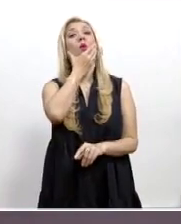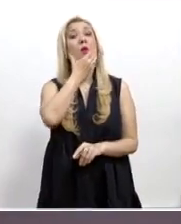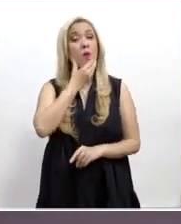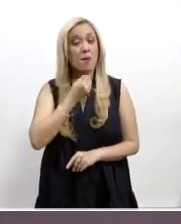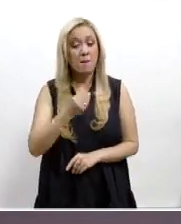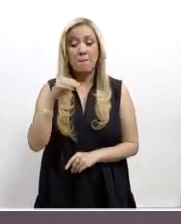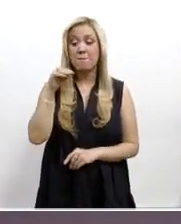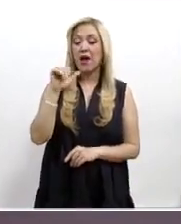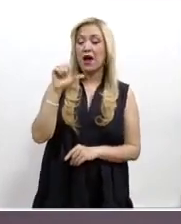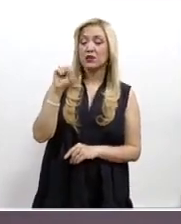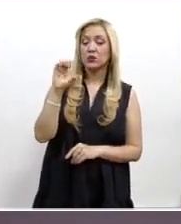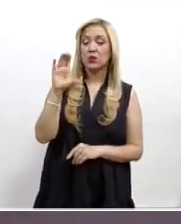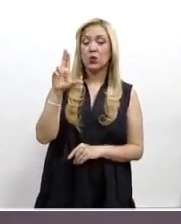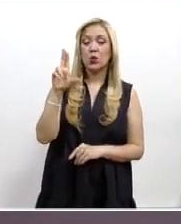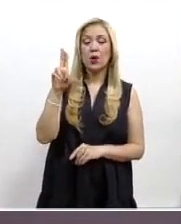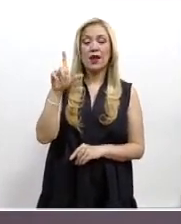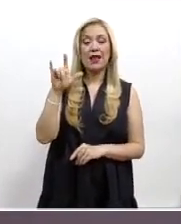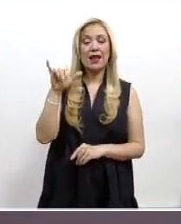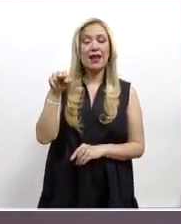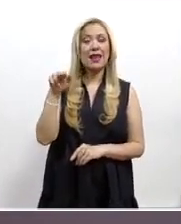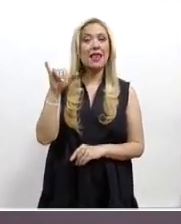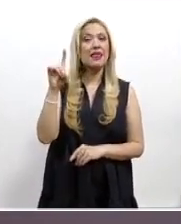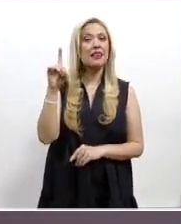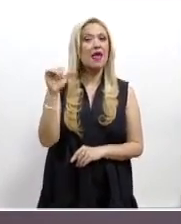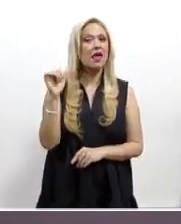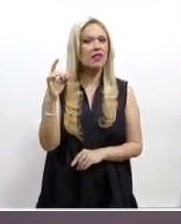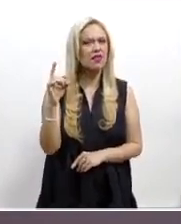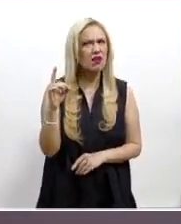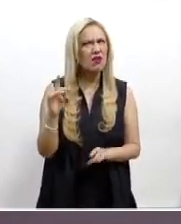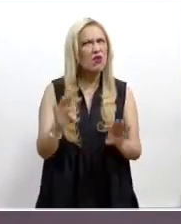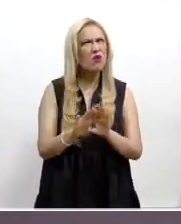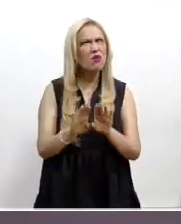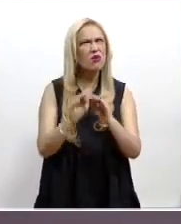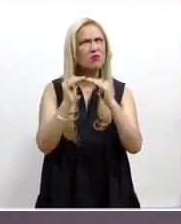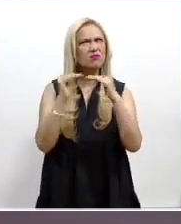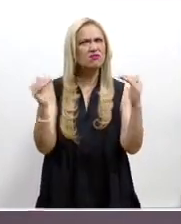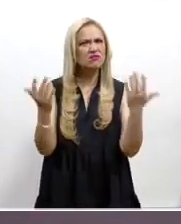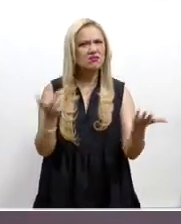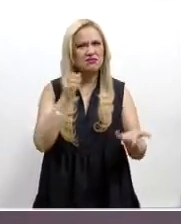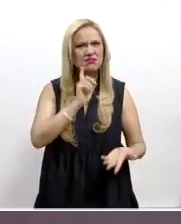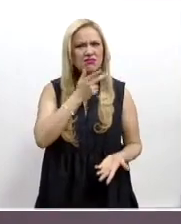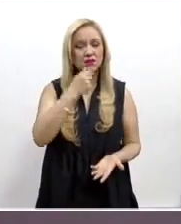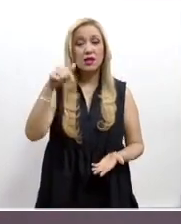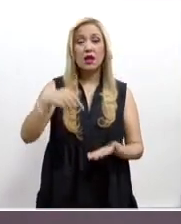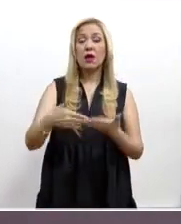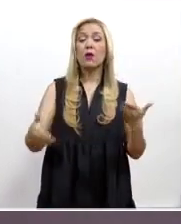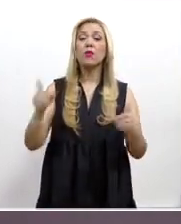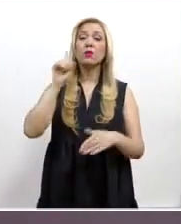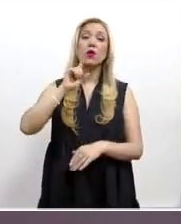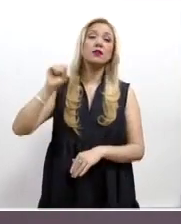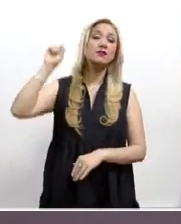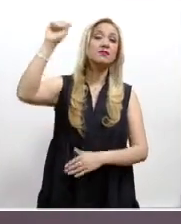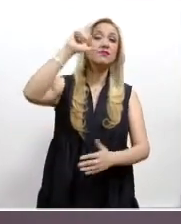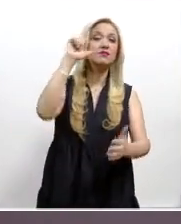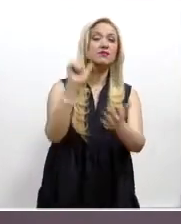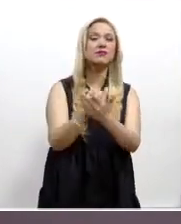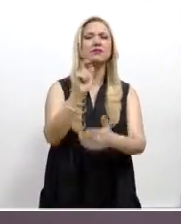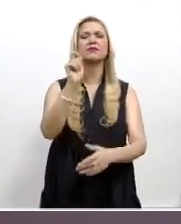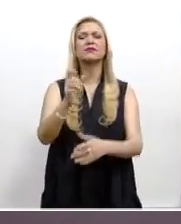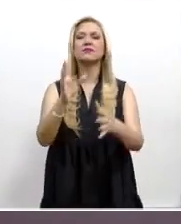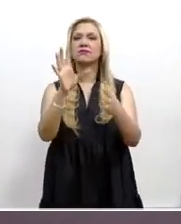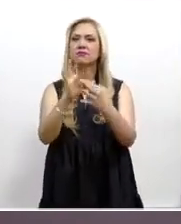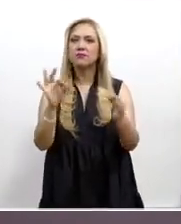impactan estos factores en la lucha para alcanzar la igualdad de género? Hoy, en Mujeres en la Justicia, hablaremos de machismo y